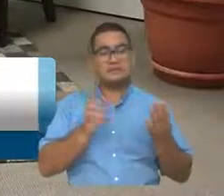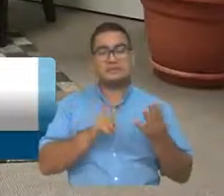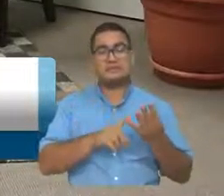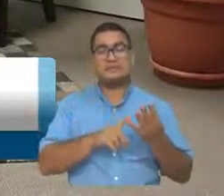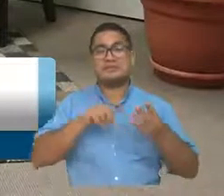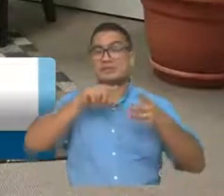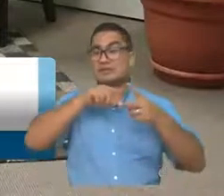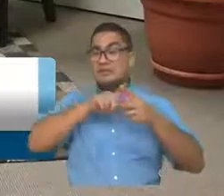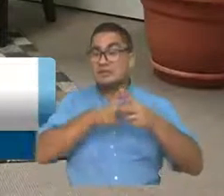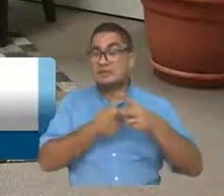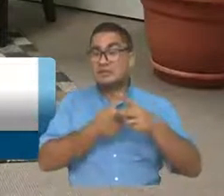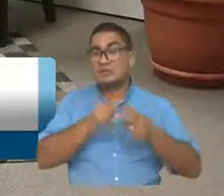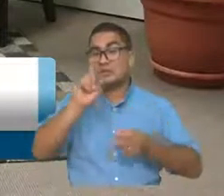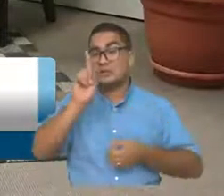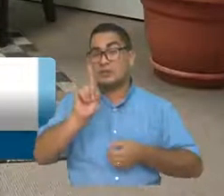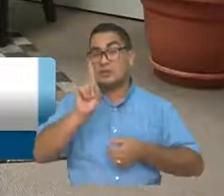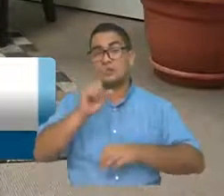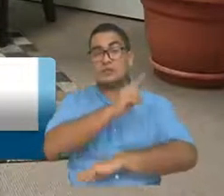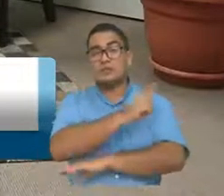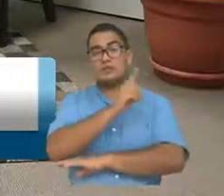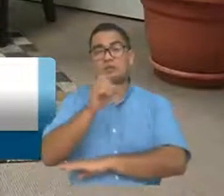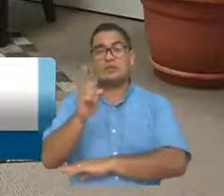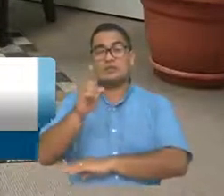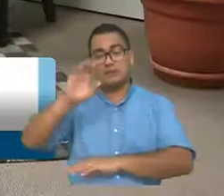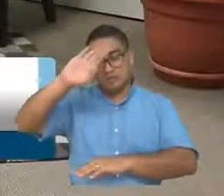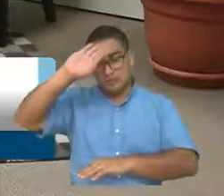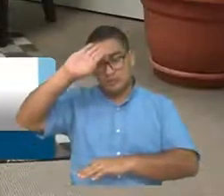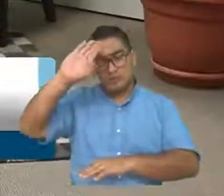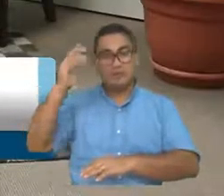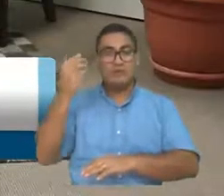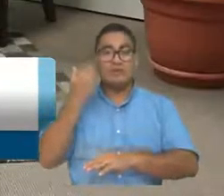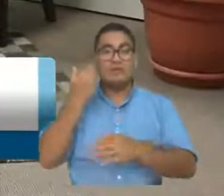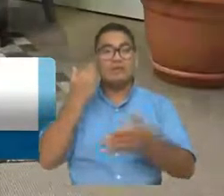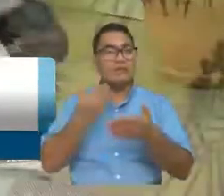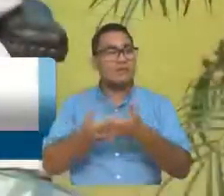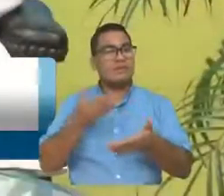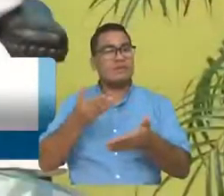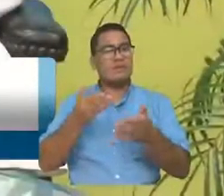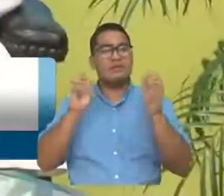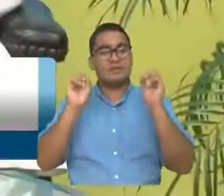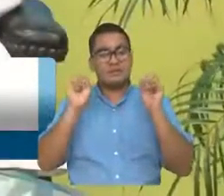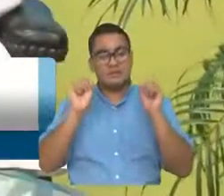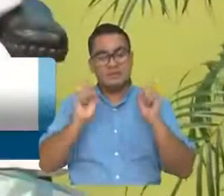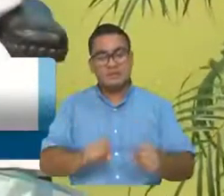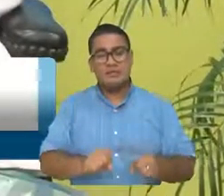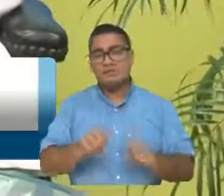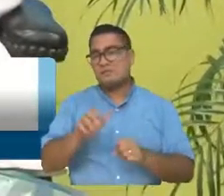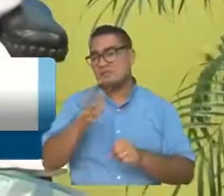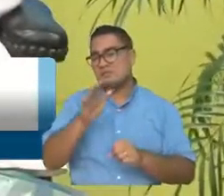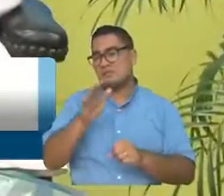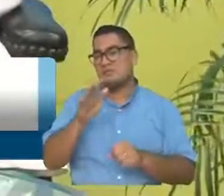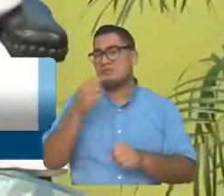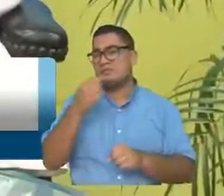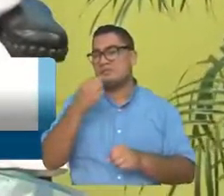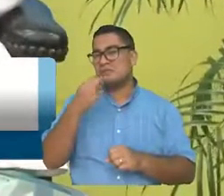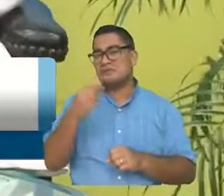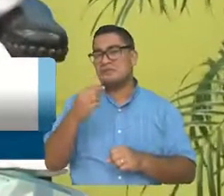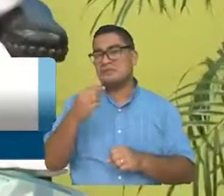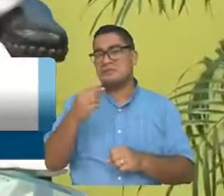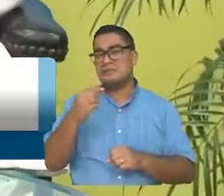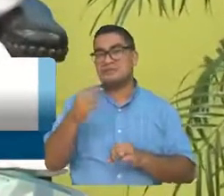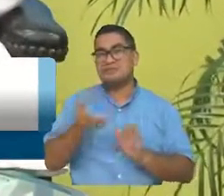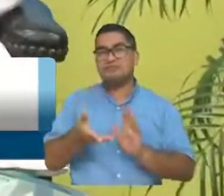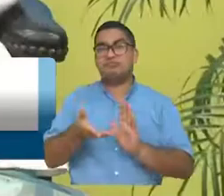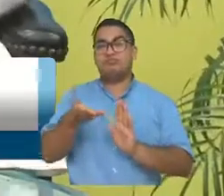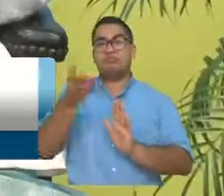un simple dolorcito de cabeza, un malestarcito general. Puedes tener una